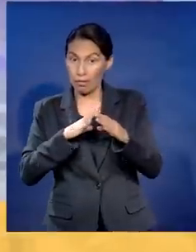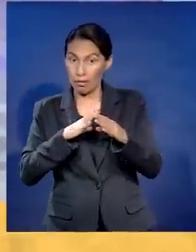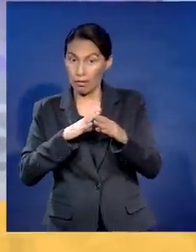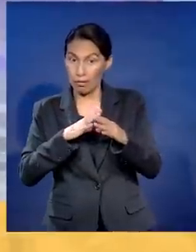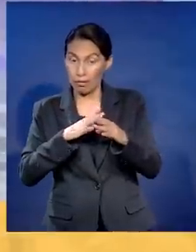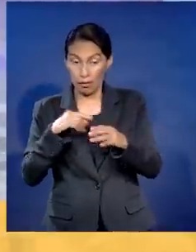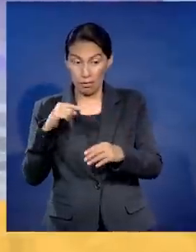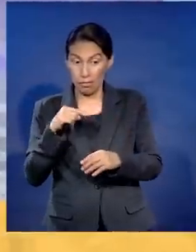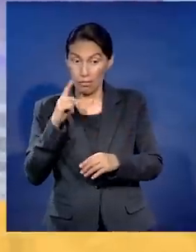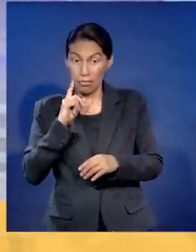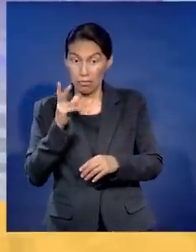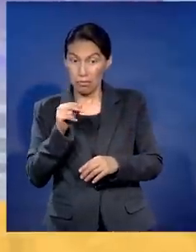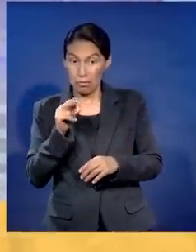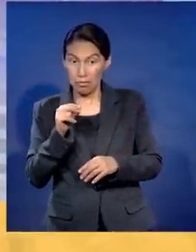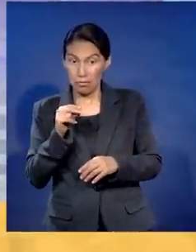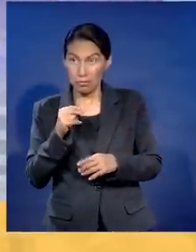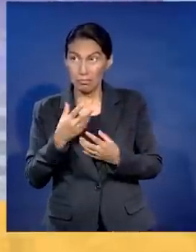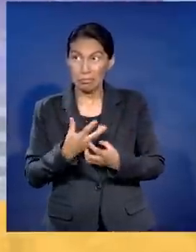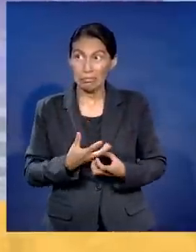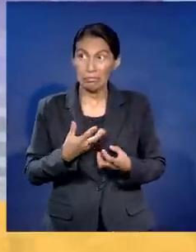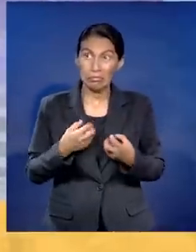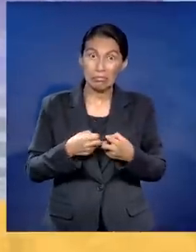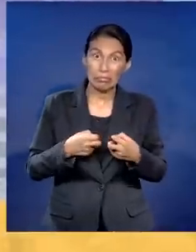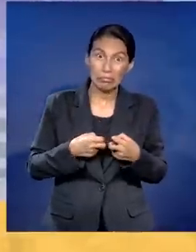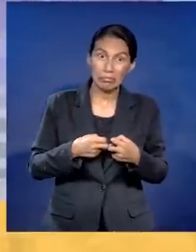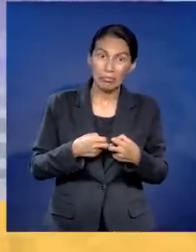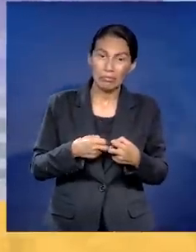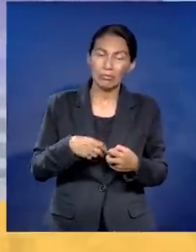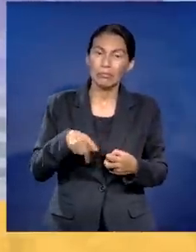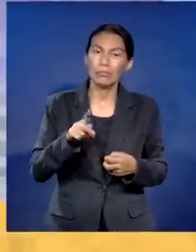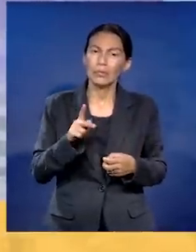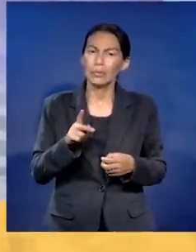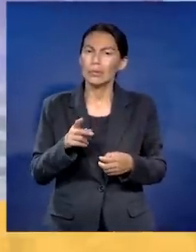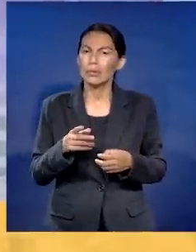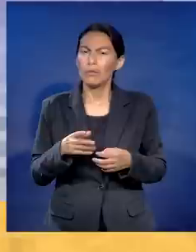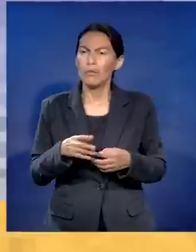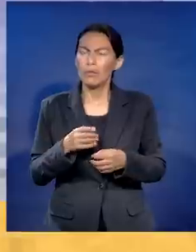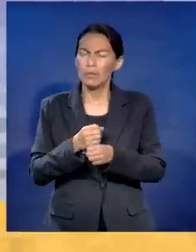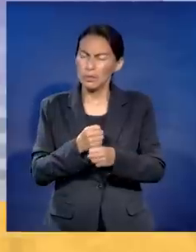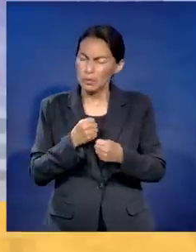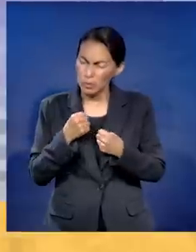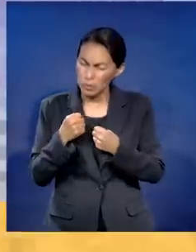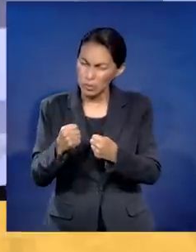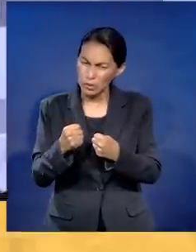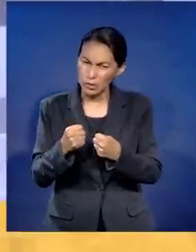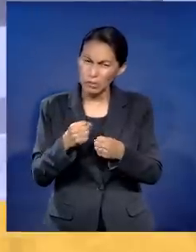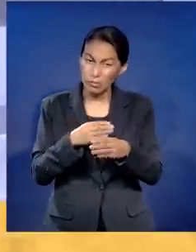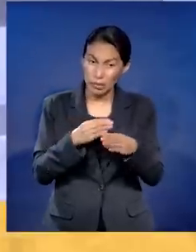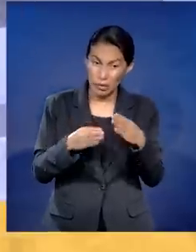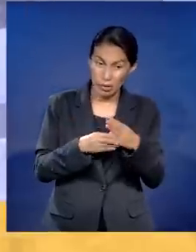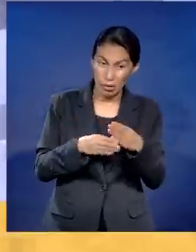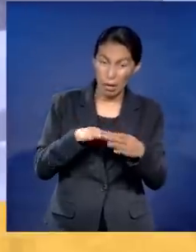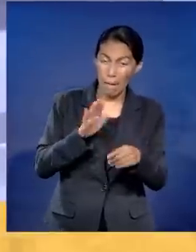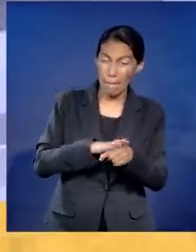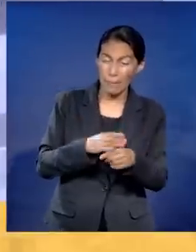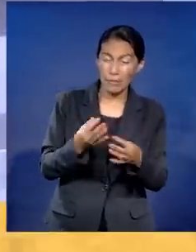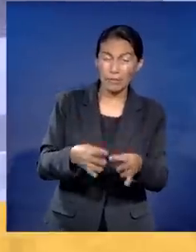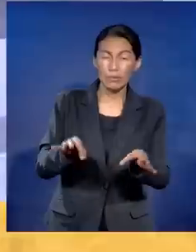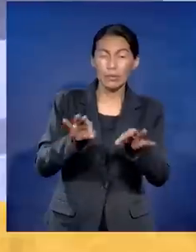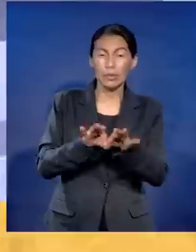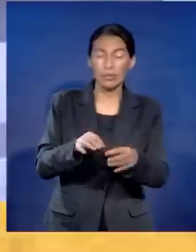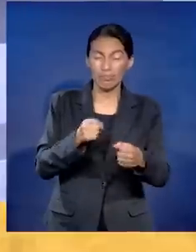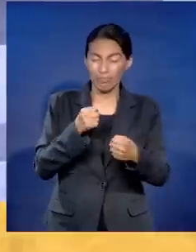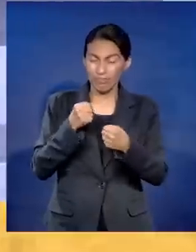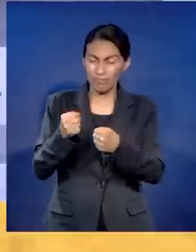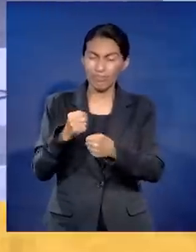de su edad tienen casa y ella no, se va a estresar porque ocupa seguridad. Pero más que la seguridad material, es